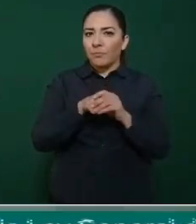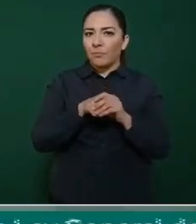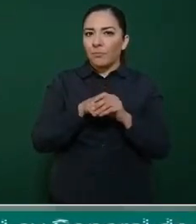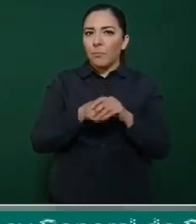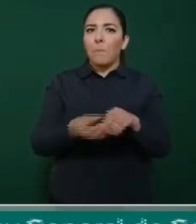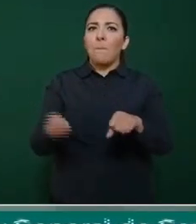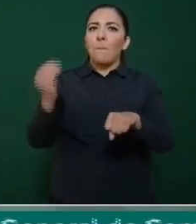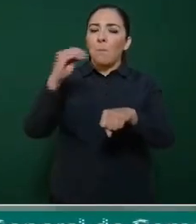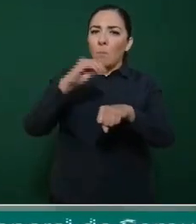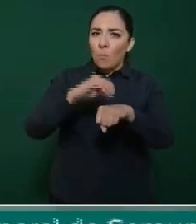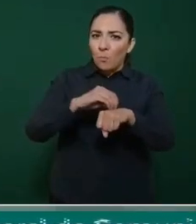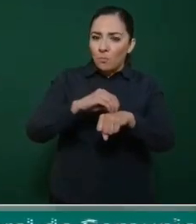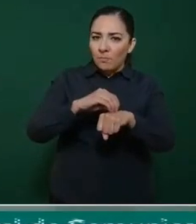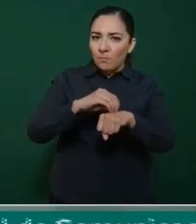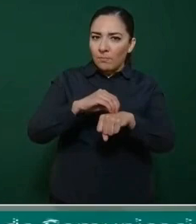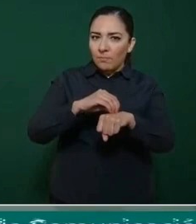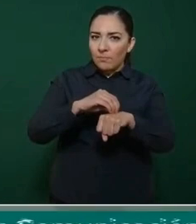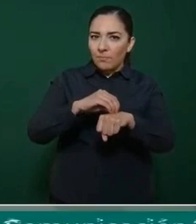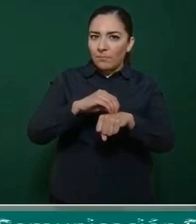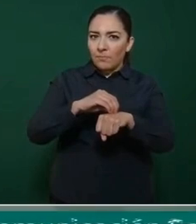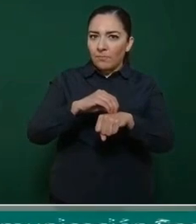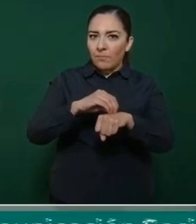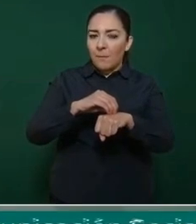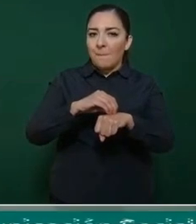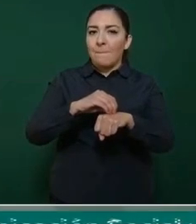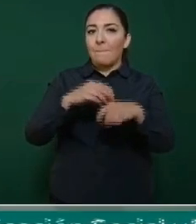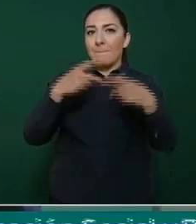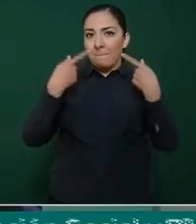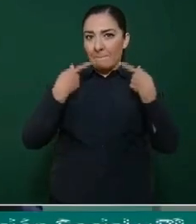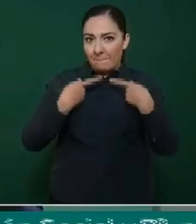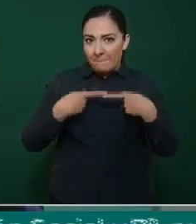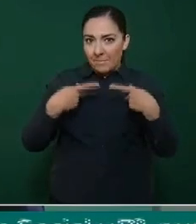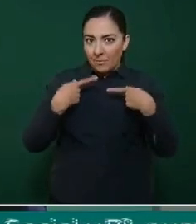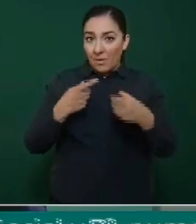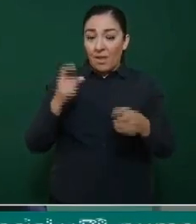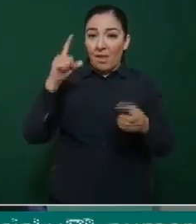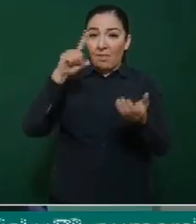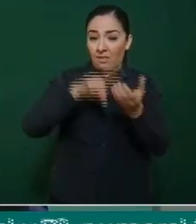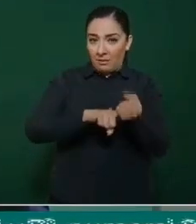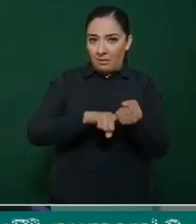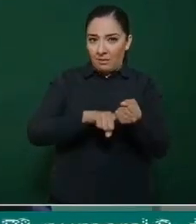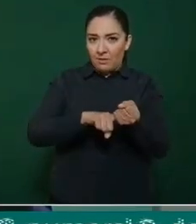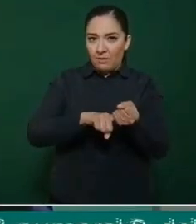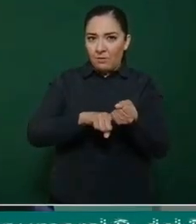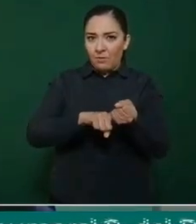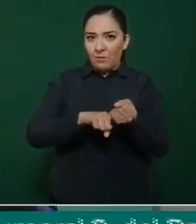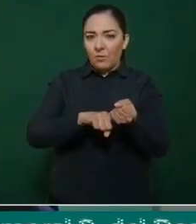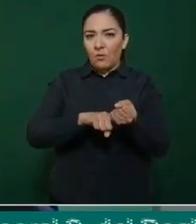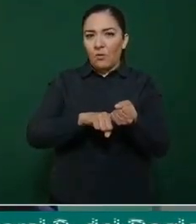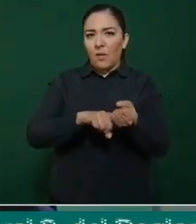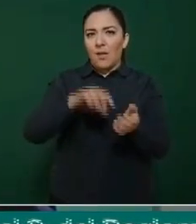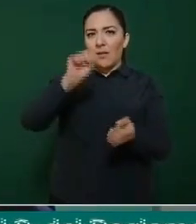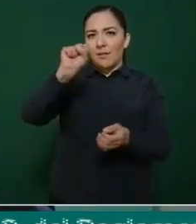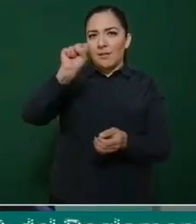elementos de la secretaría de la defensa oficiales